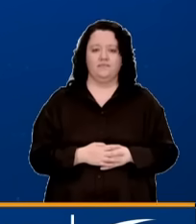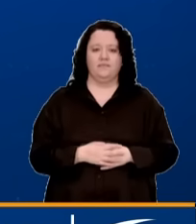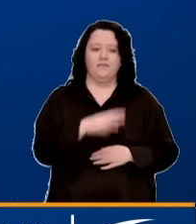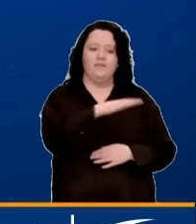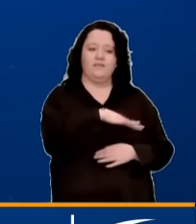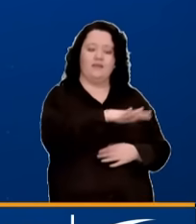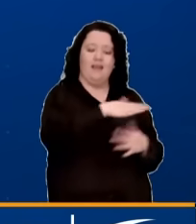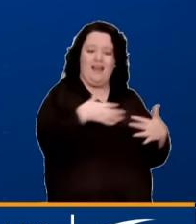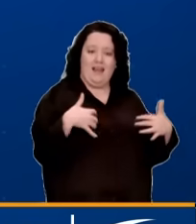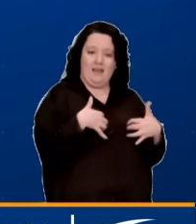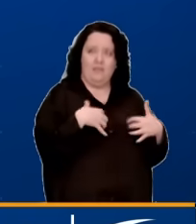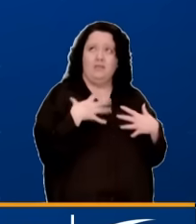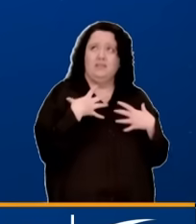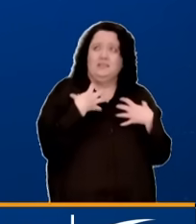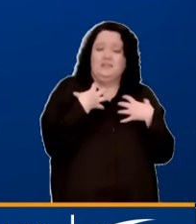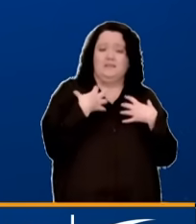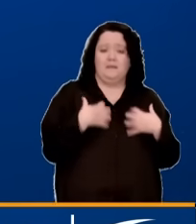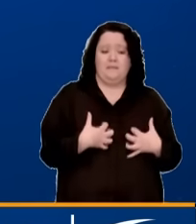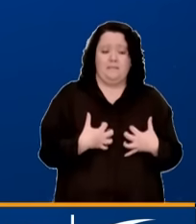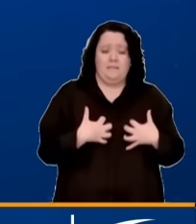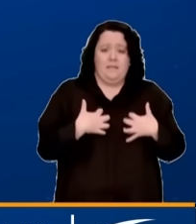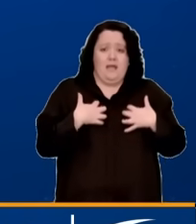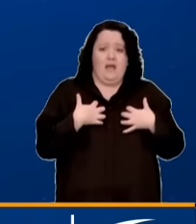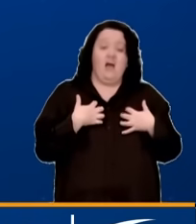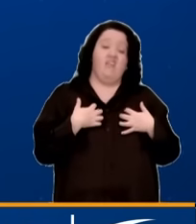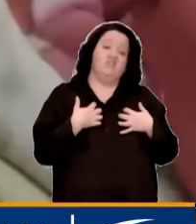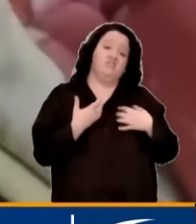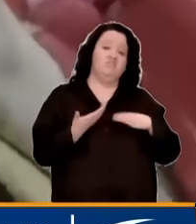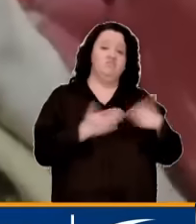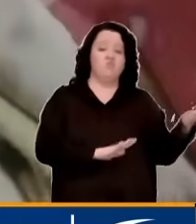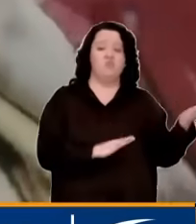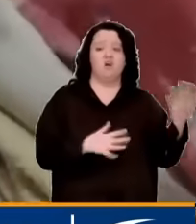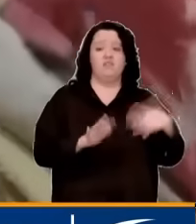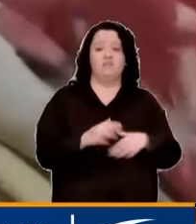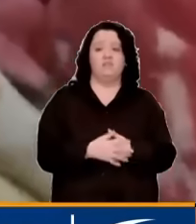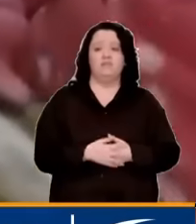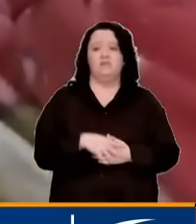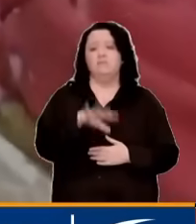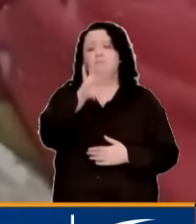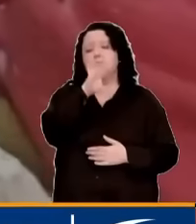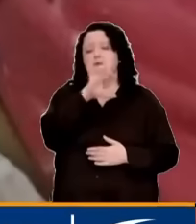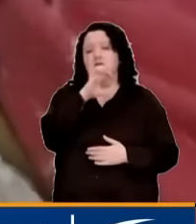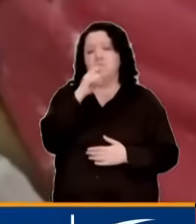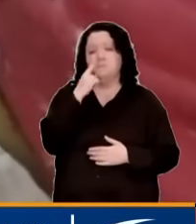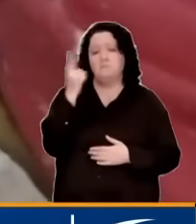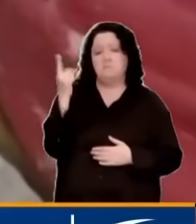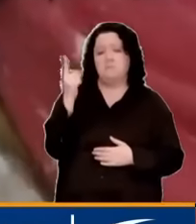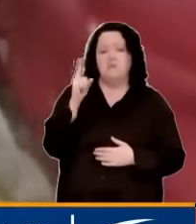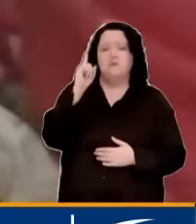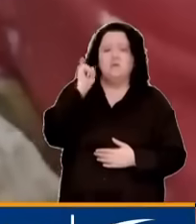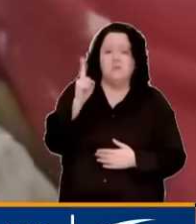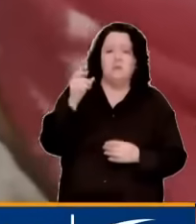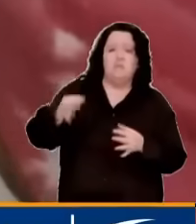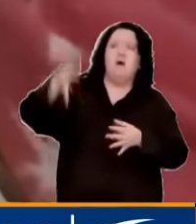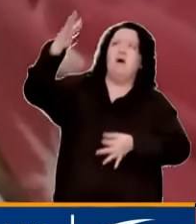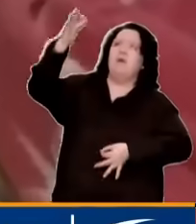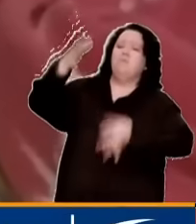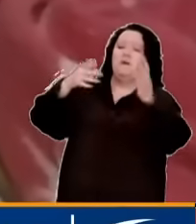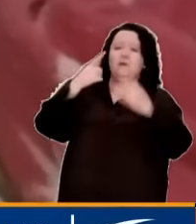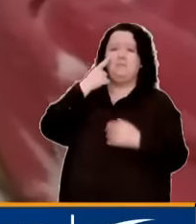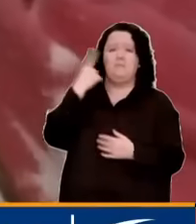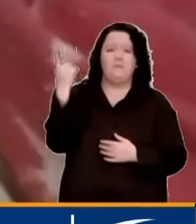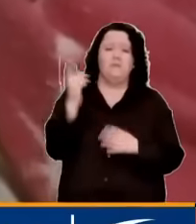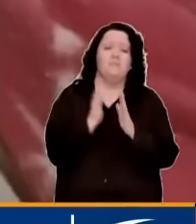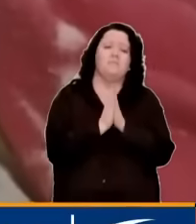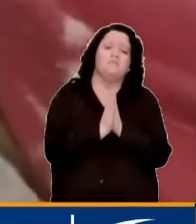para ellos significa estrés, miedo y en muchas ocasiones la muerte. Mi perrita, ¿cómo está? Gracias a la pólvora. Se los pido,